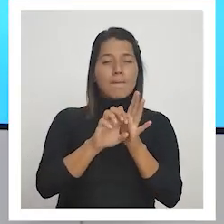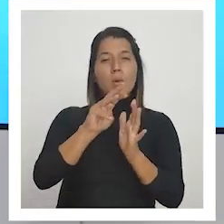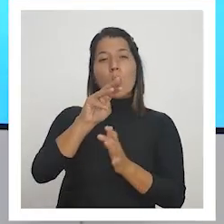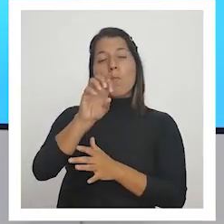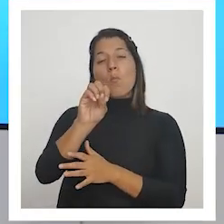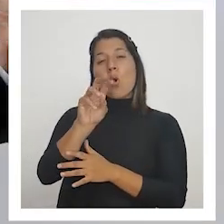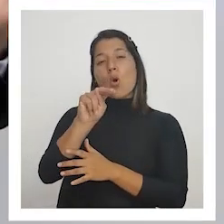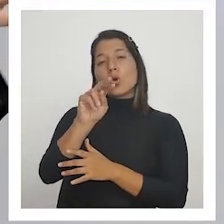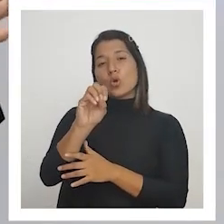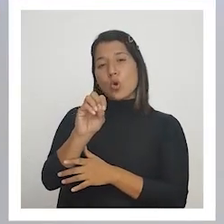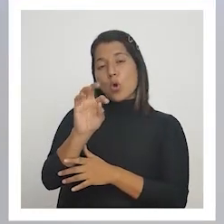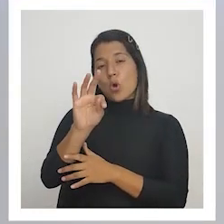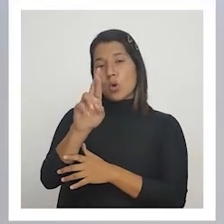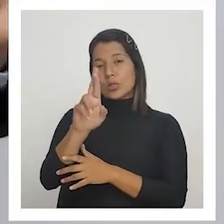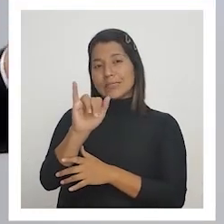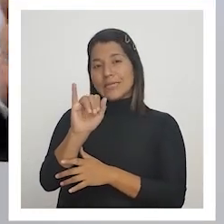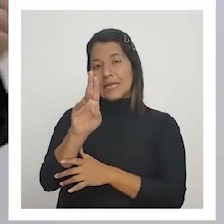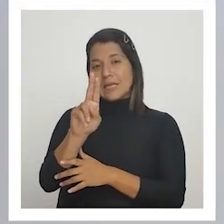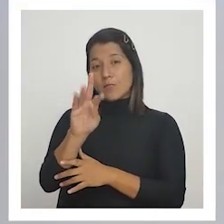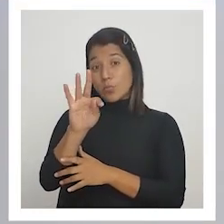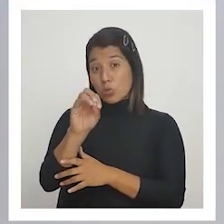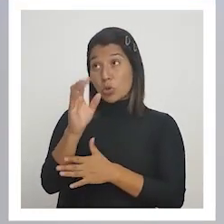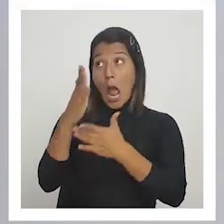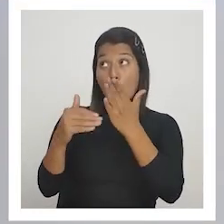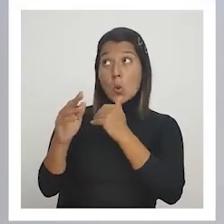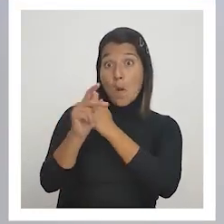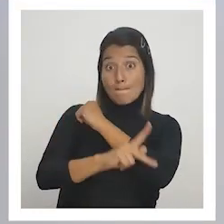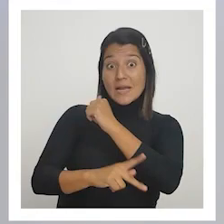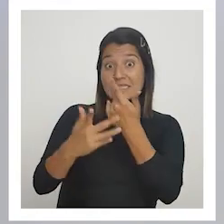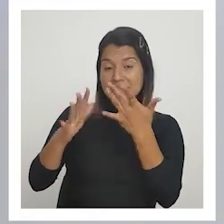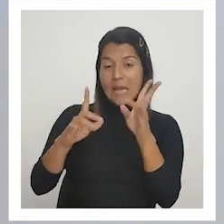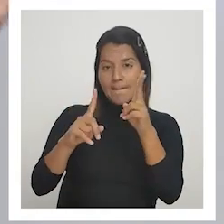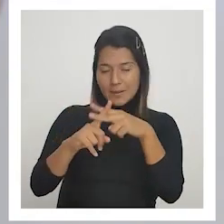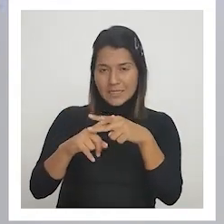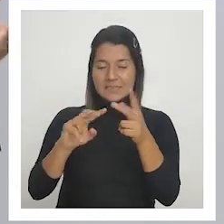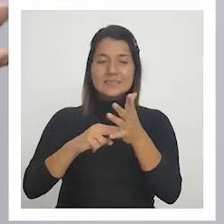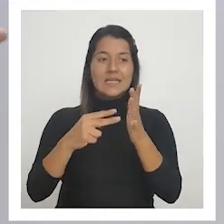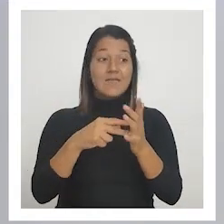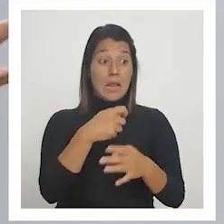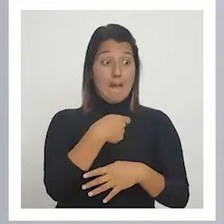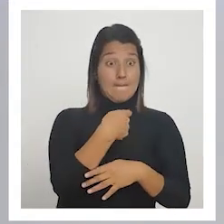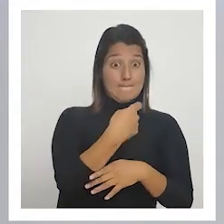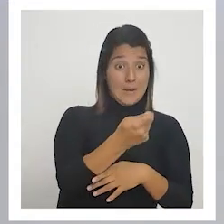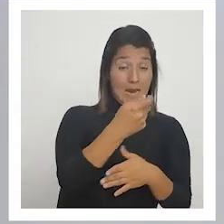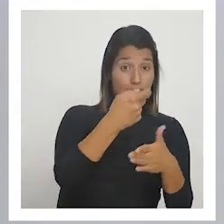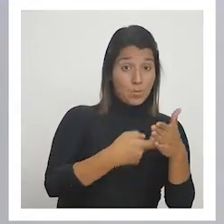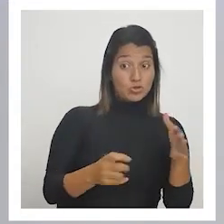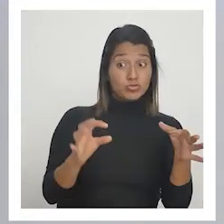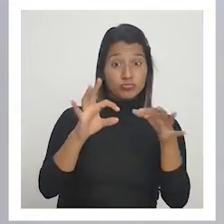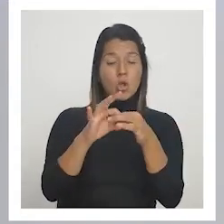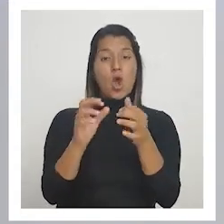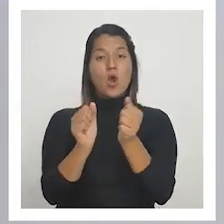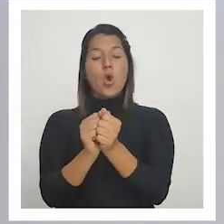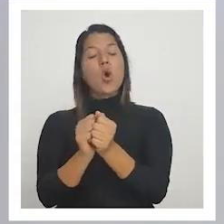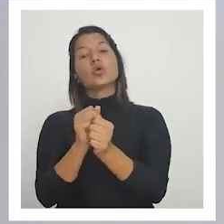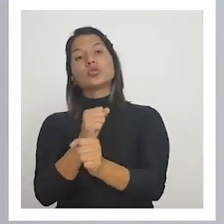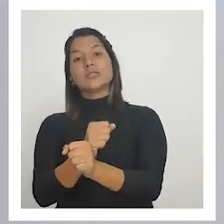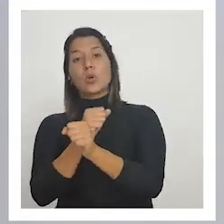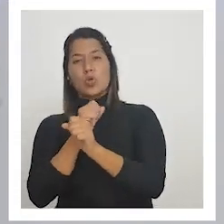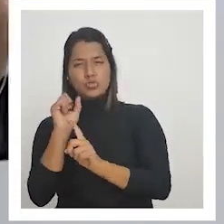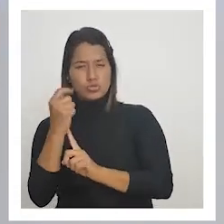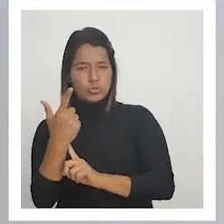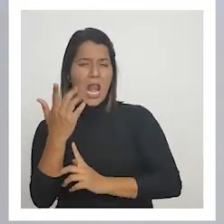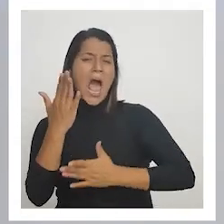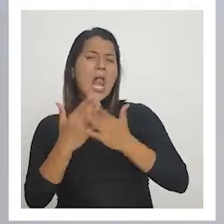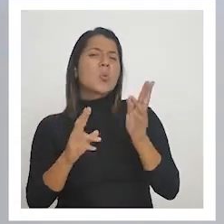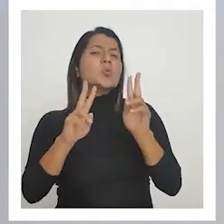lo han implementado, que une la parte tributaria con la parte de la seguridad social. Hay algunos temas que se podrían estar planteando para pensar